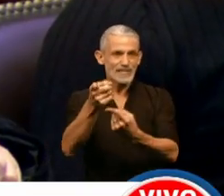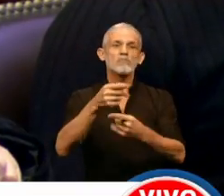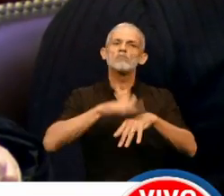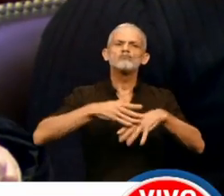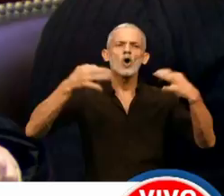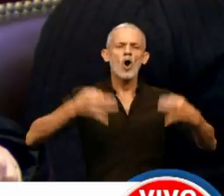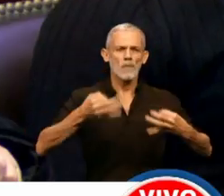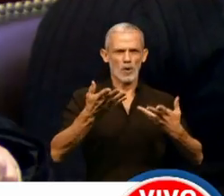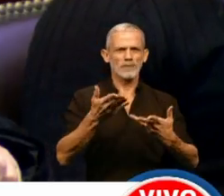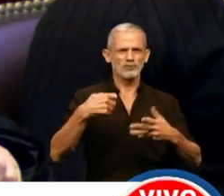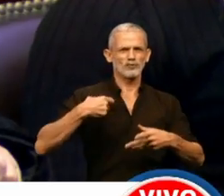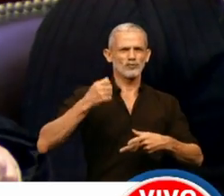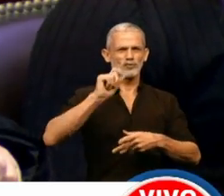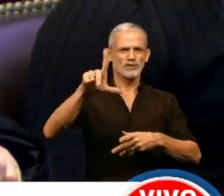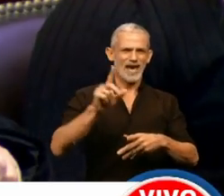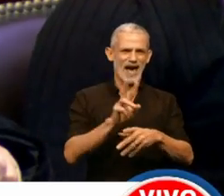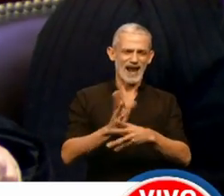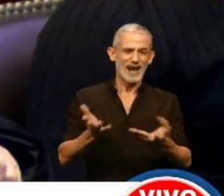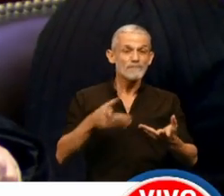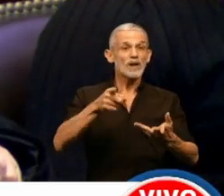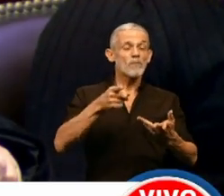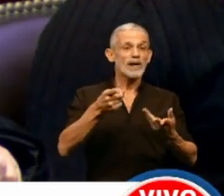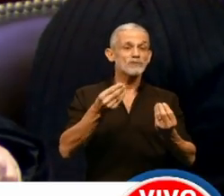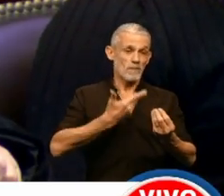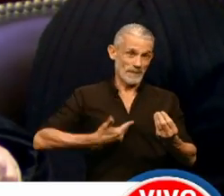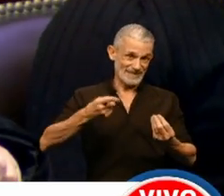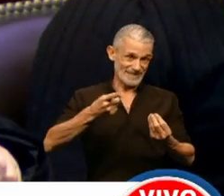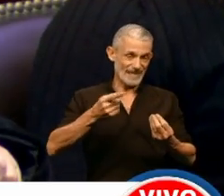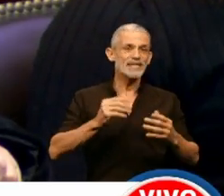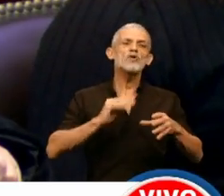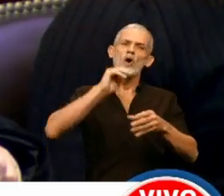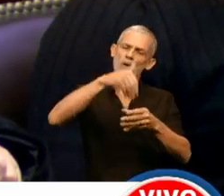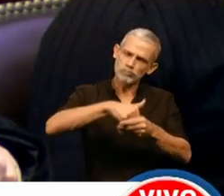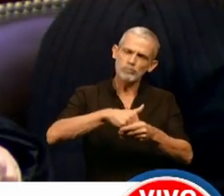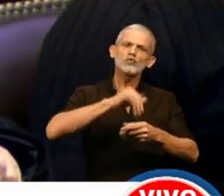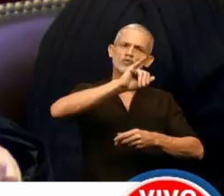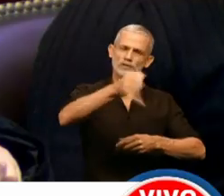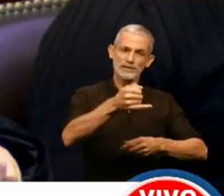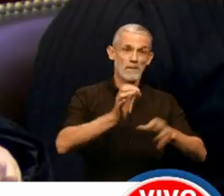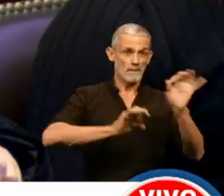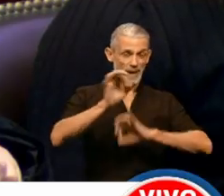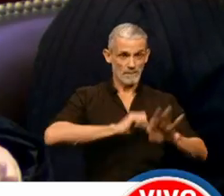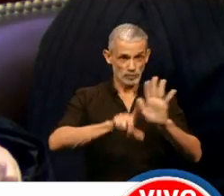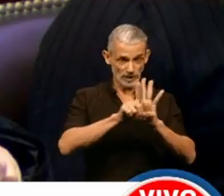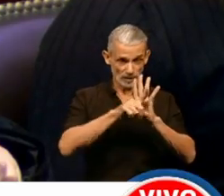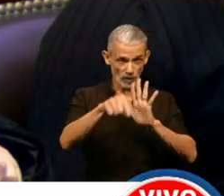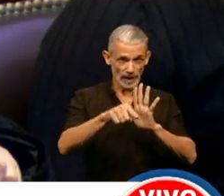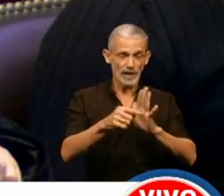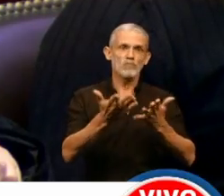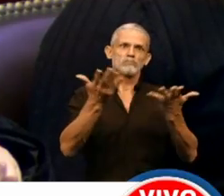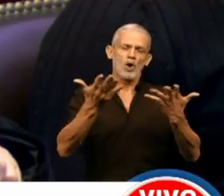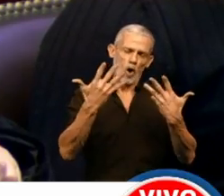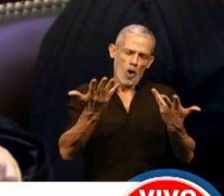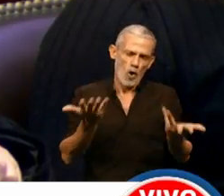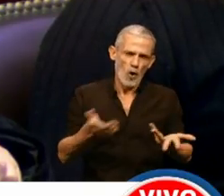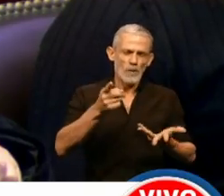social por eso el señor presidente adelanto mi voto positivo para este proyecto y por supuesto